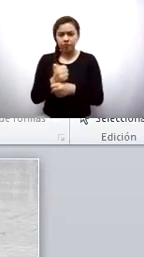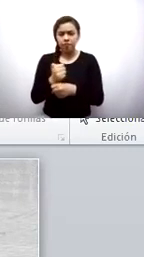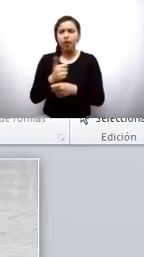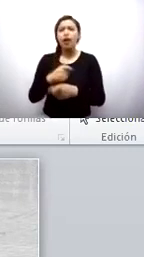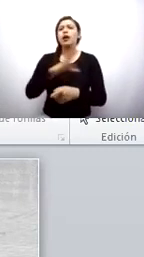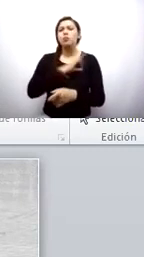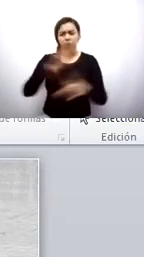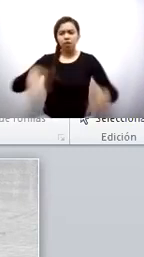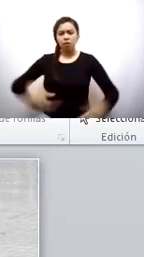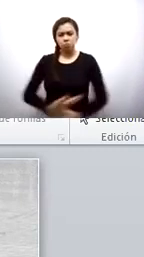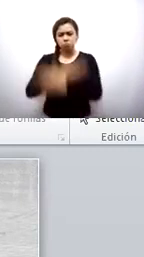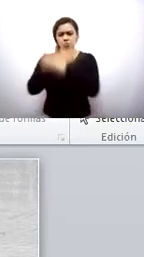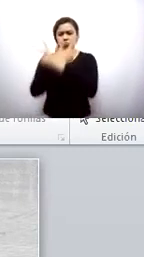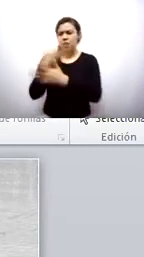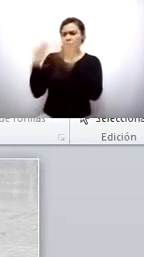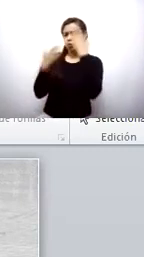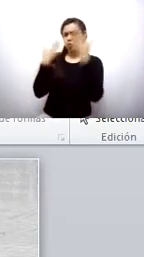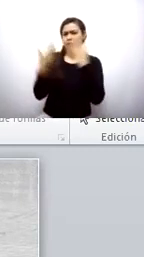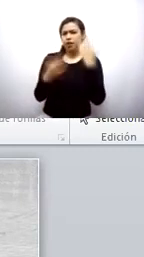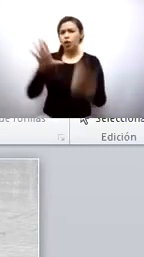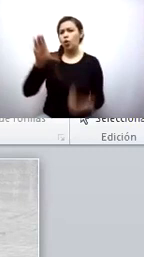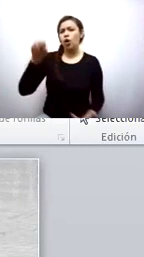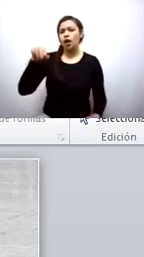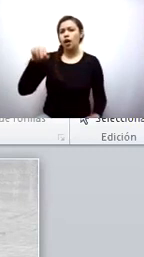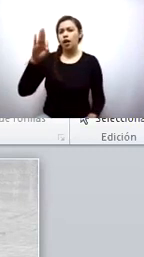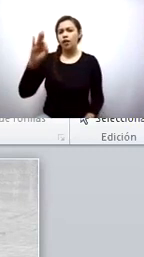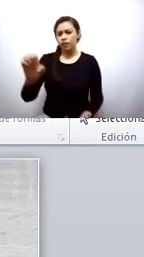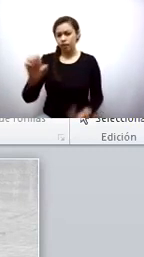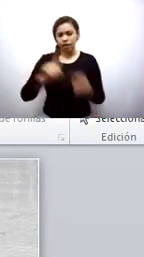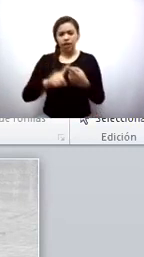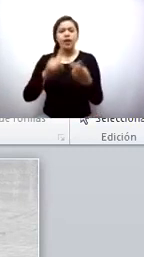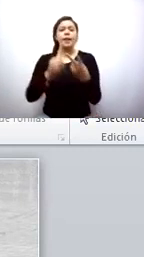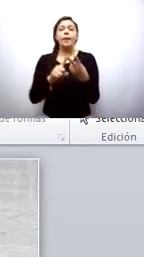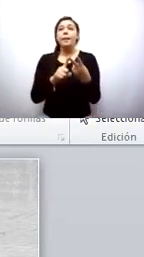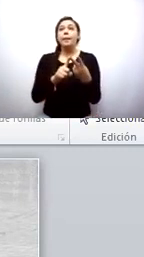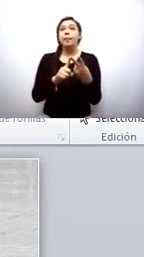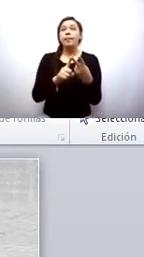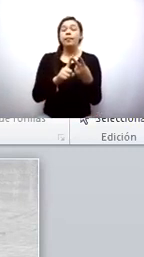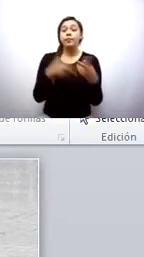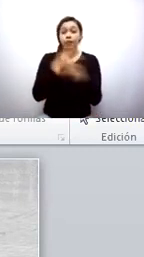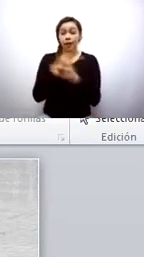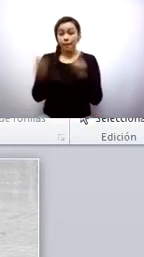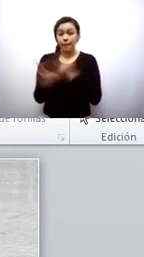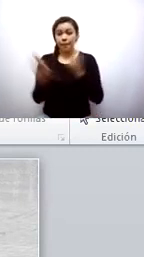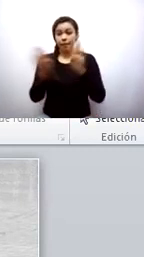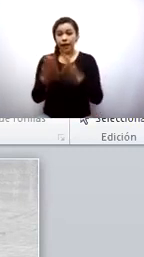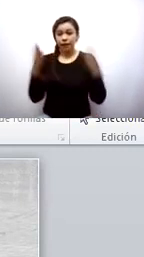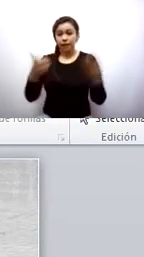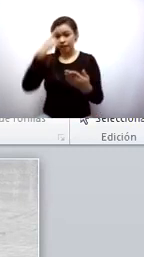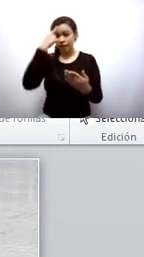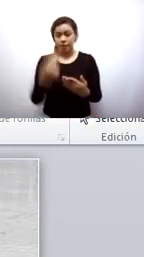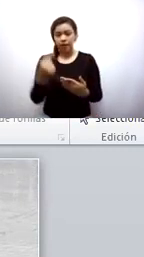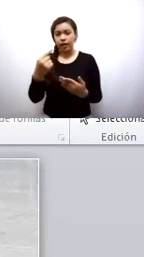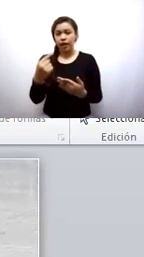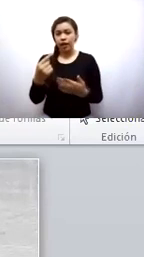por ejemplo, el caso de la CONAFE, el caso de la prepa abierta para